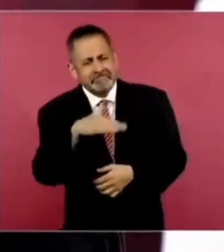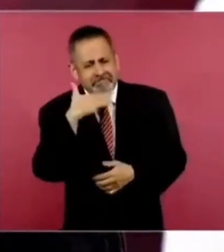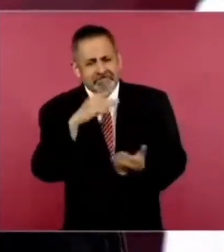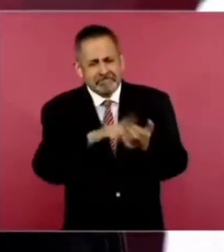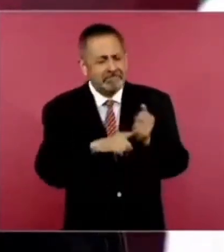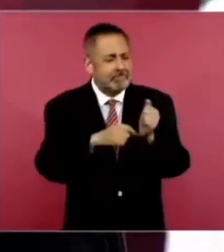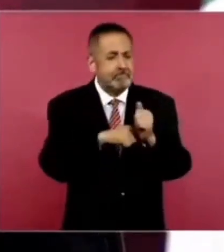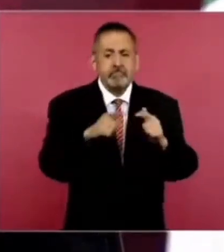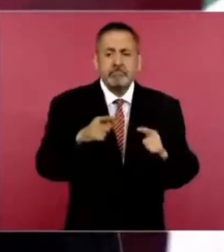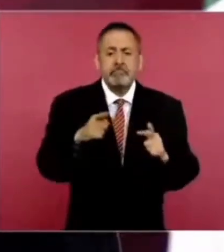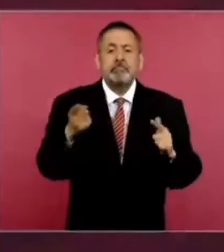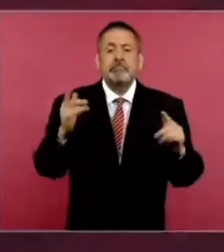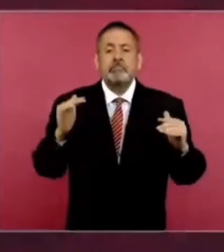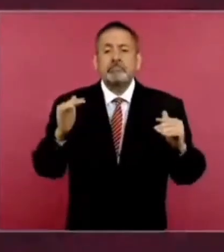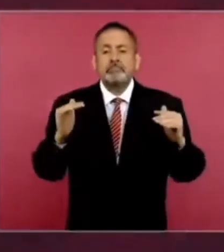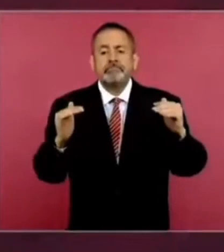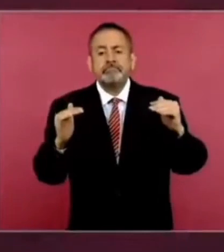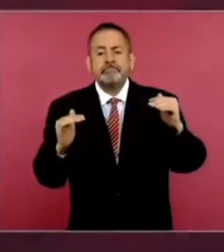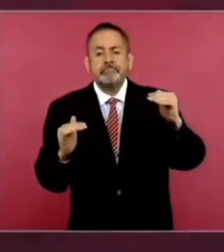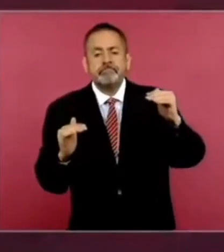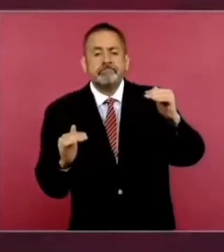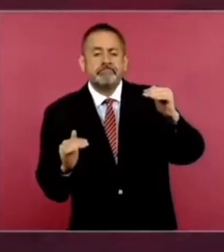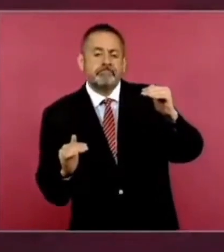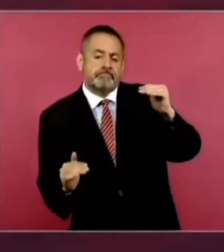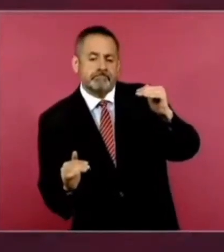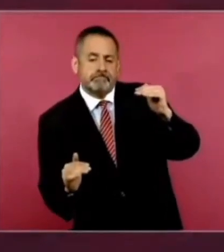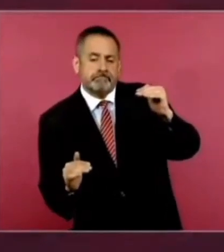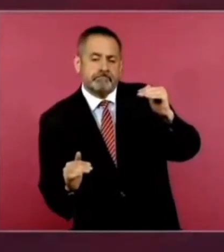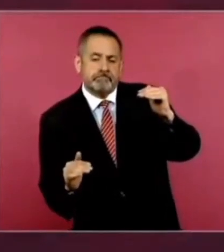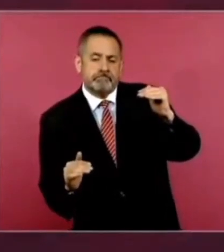de la desigualdad económica y social